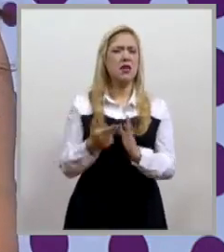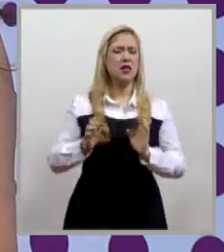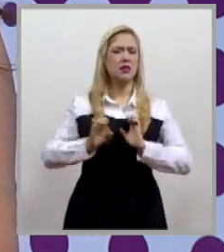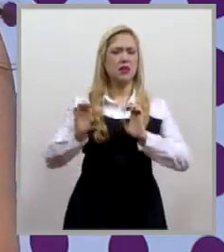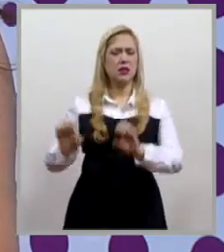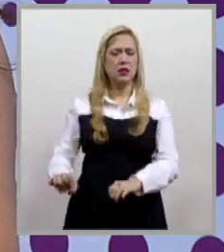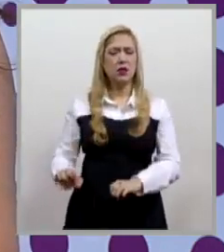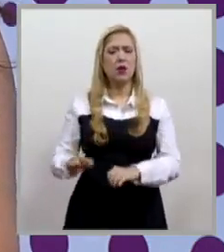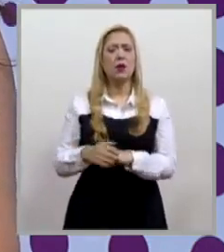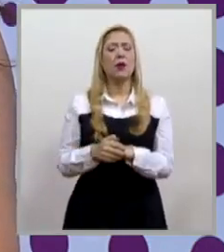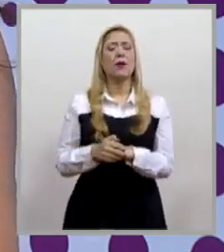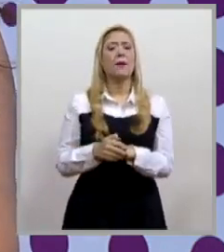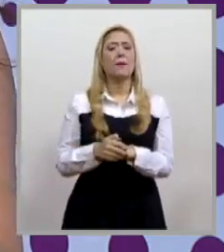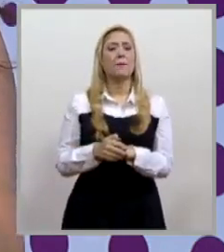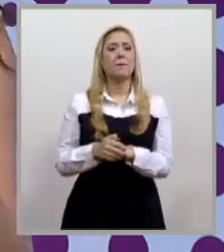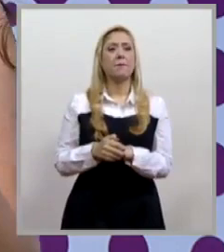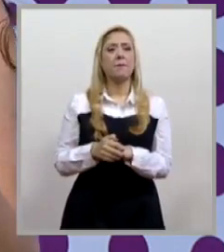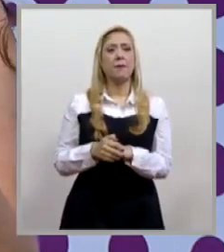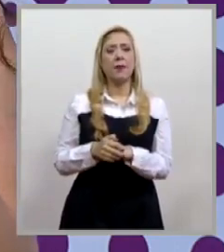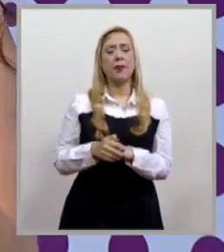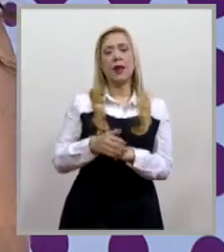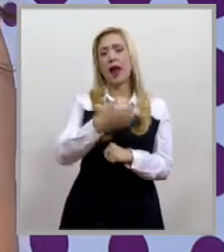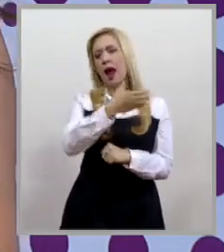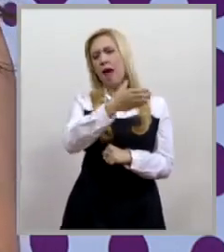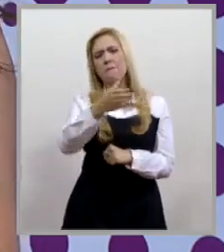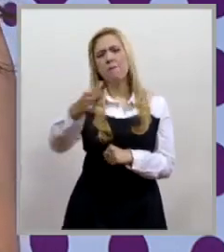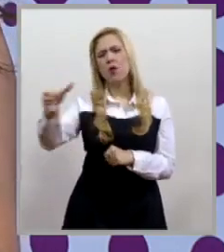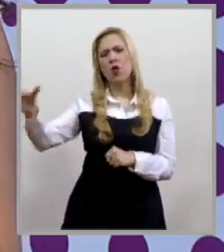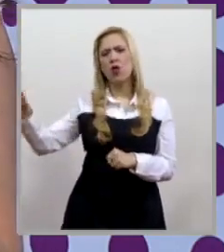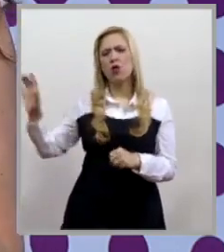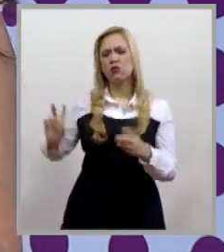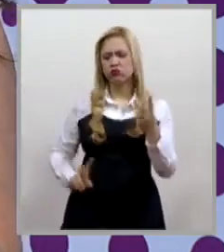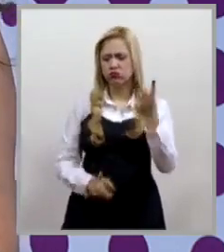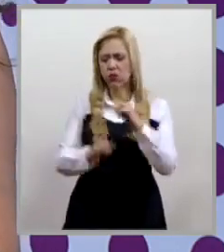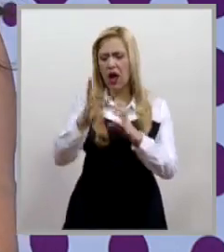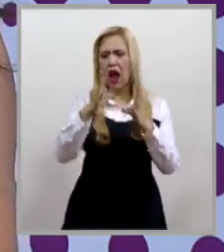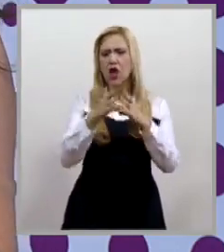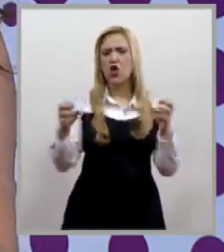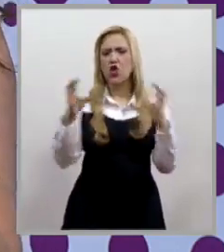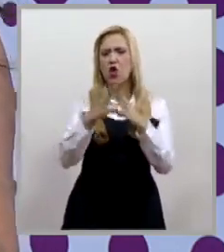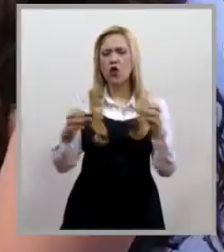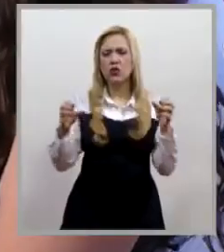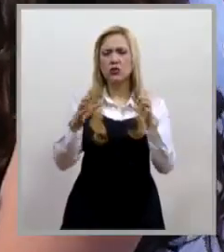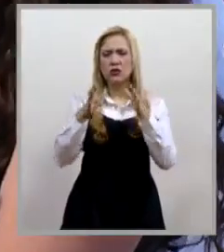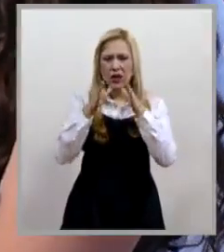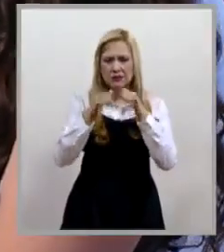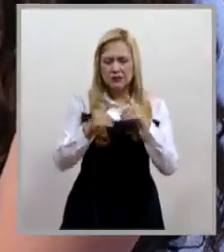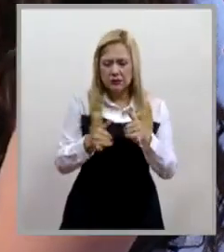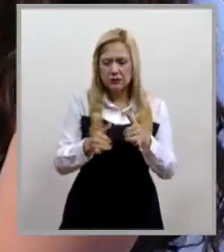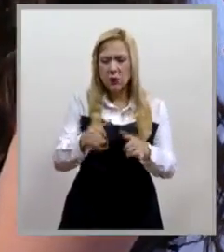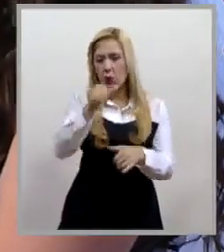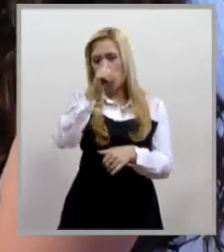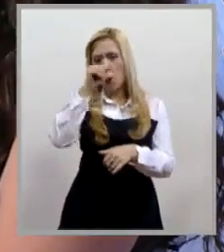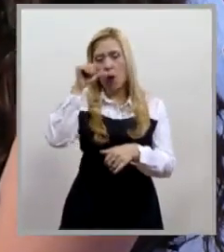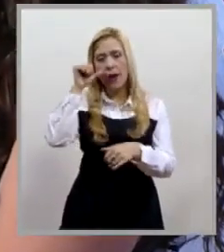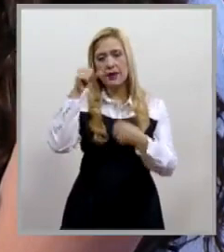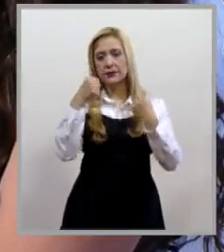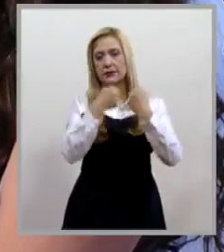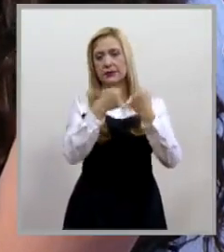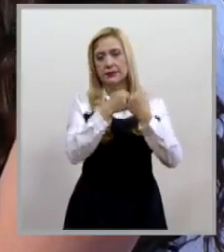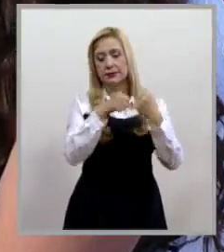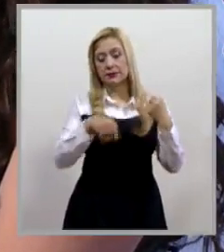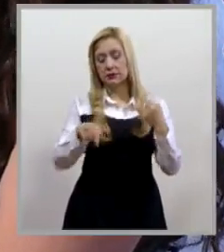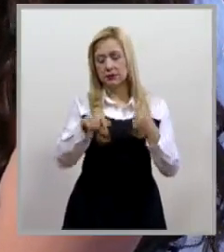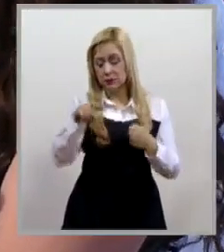de un caso donde en un campo donde se sembraba algodón, ¿no? A las orillas de Ciudad Juárez, se encontraron